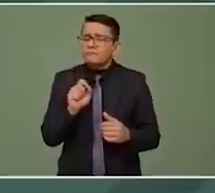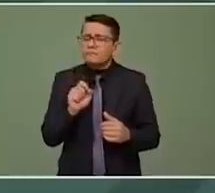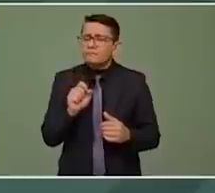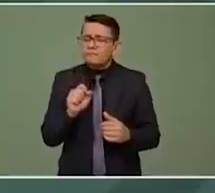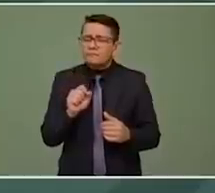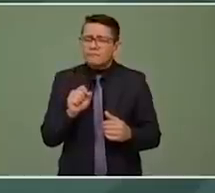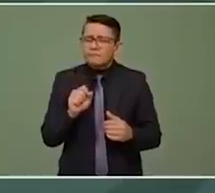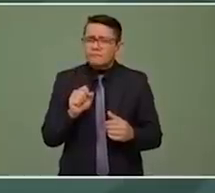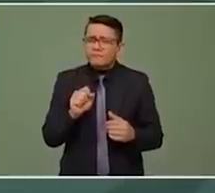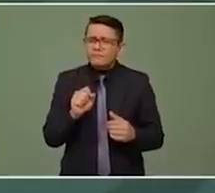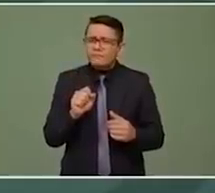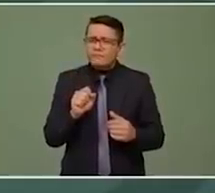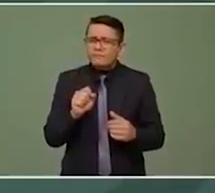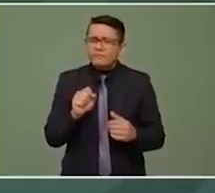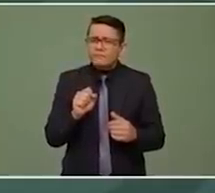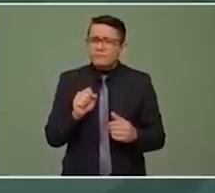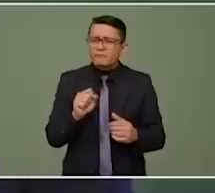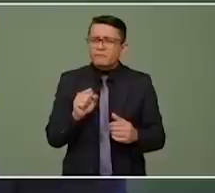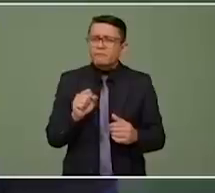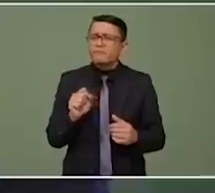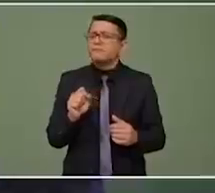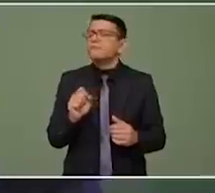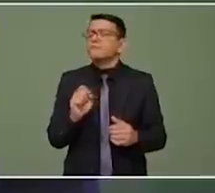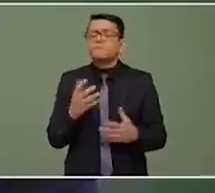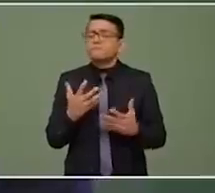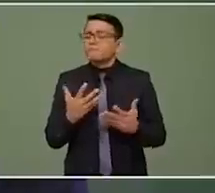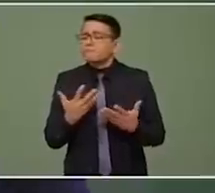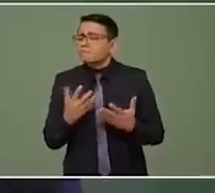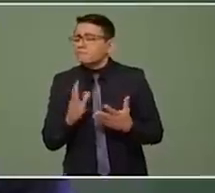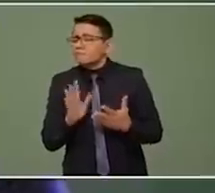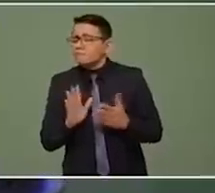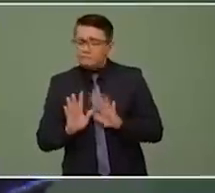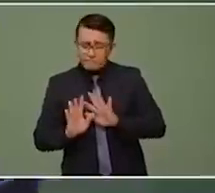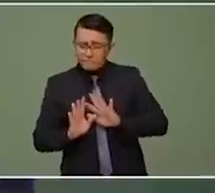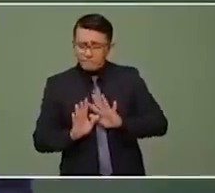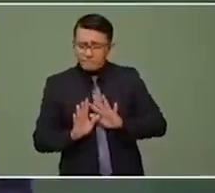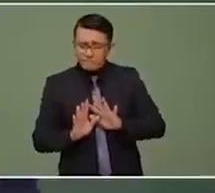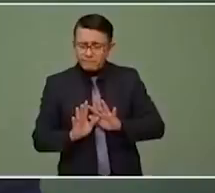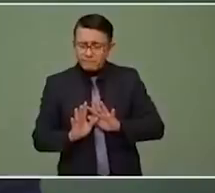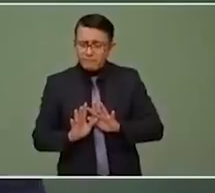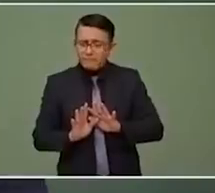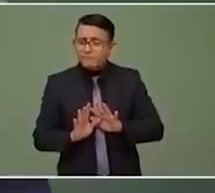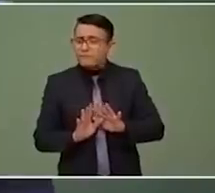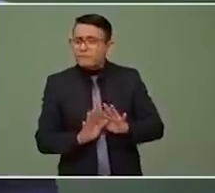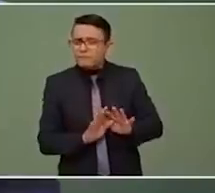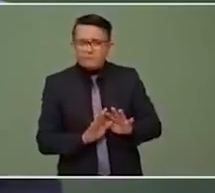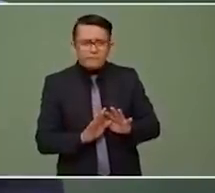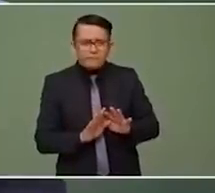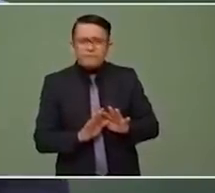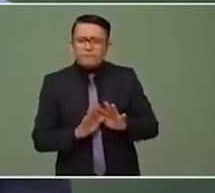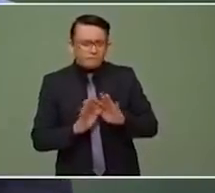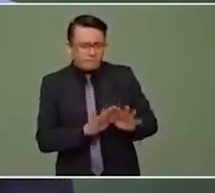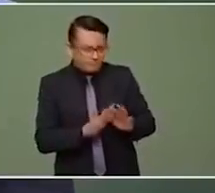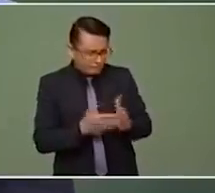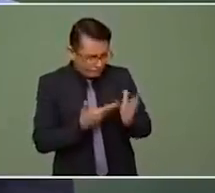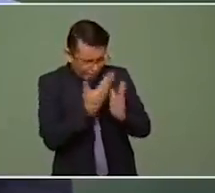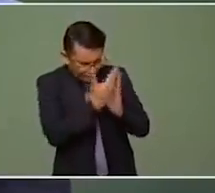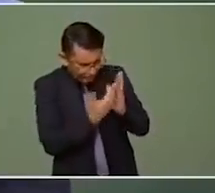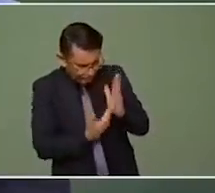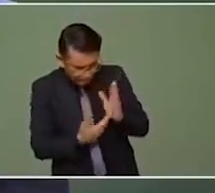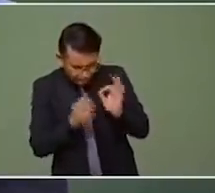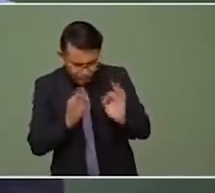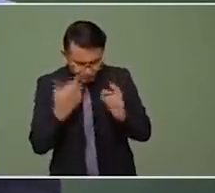este sin y estar respetando en la forma la